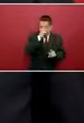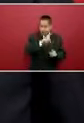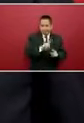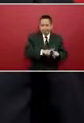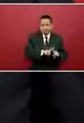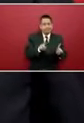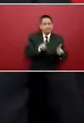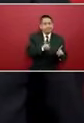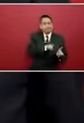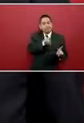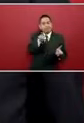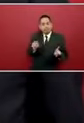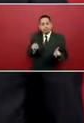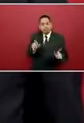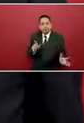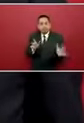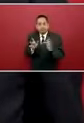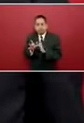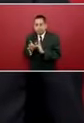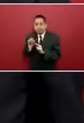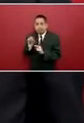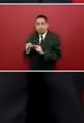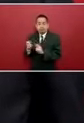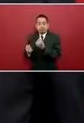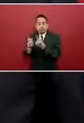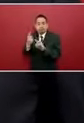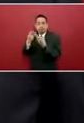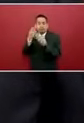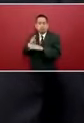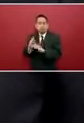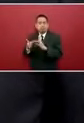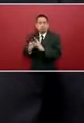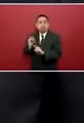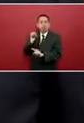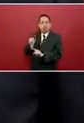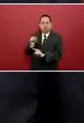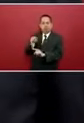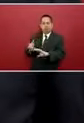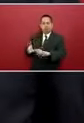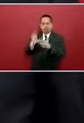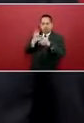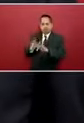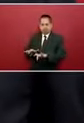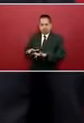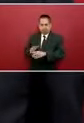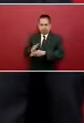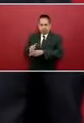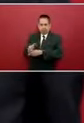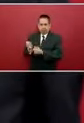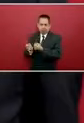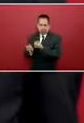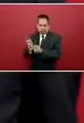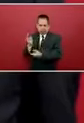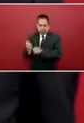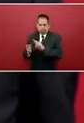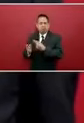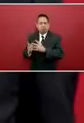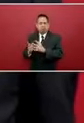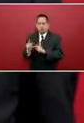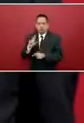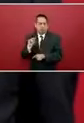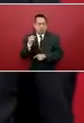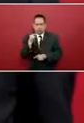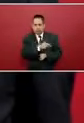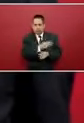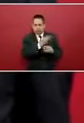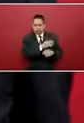sino en la conexión de algunos bancos con dicho sistema. Fueron unos cuantos, entiendo